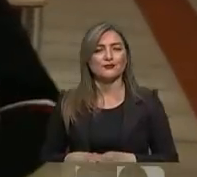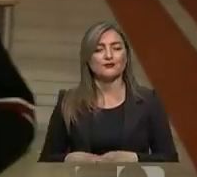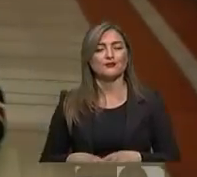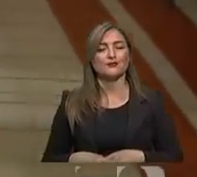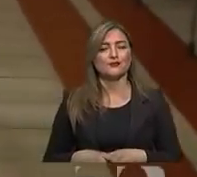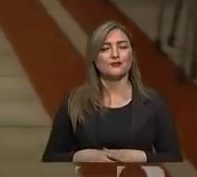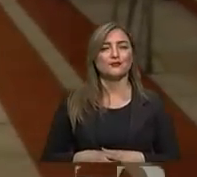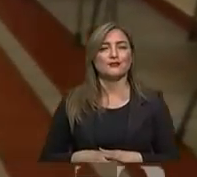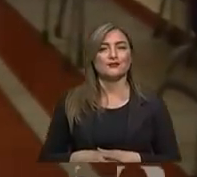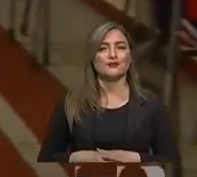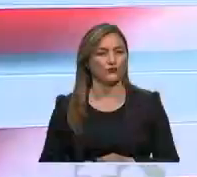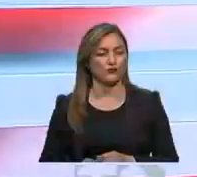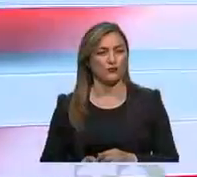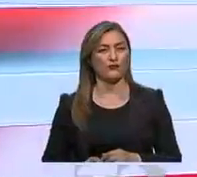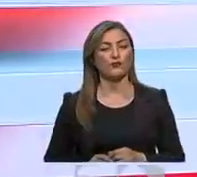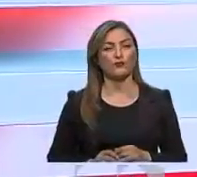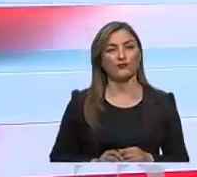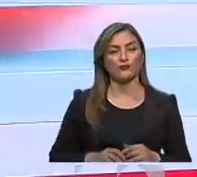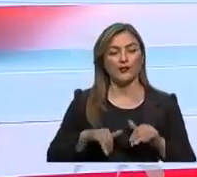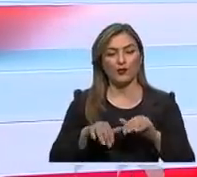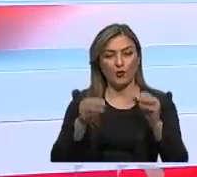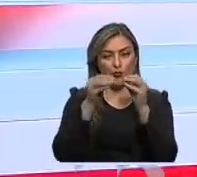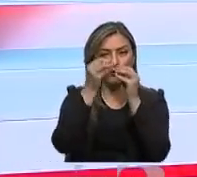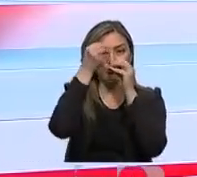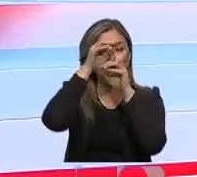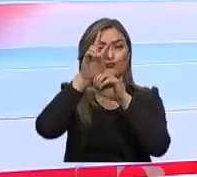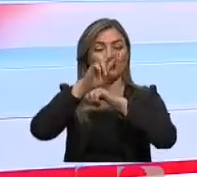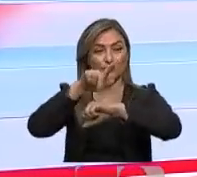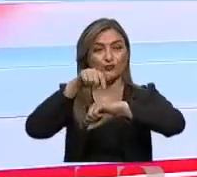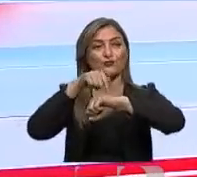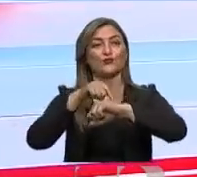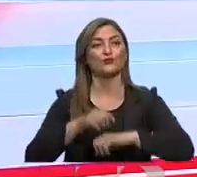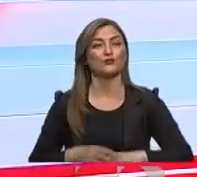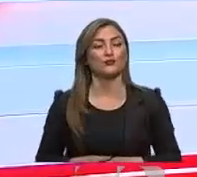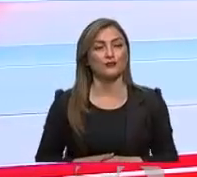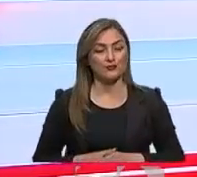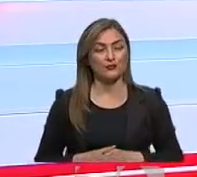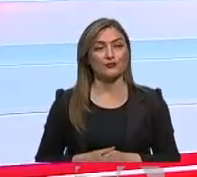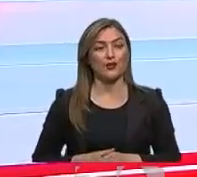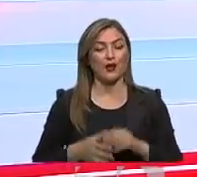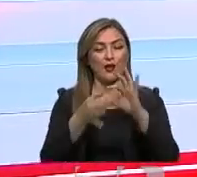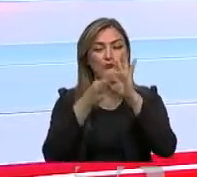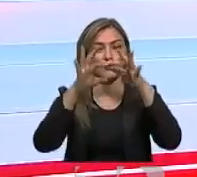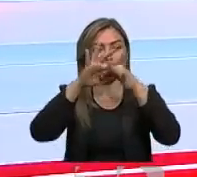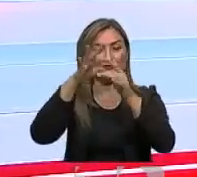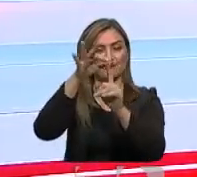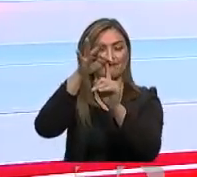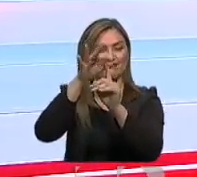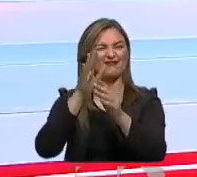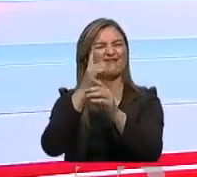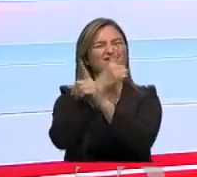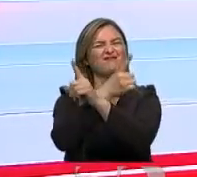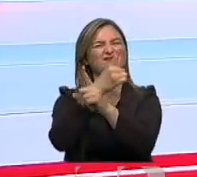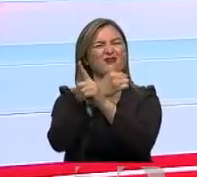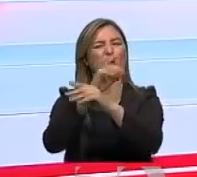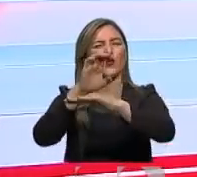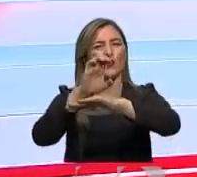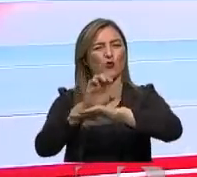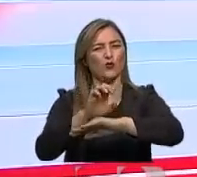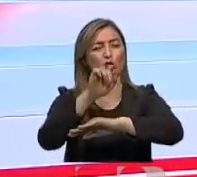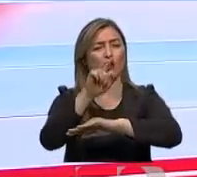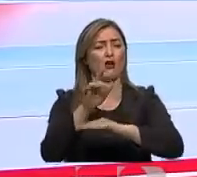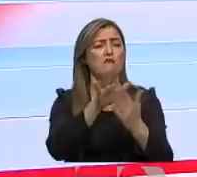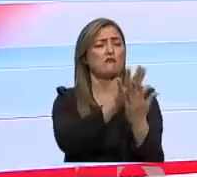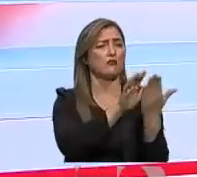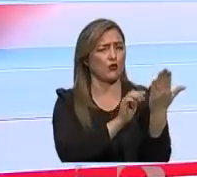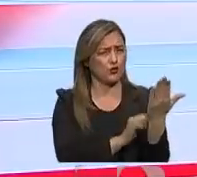Luna, 24 horas. Seguimos informando en 24 horas. Olimpiadas Especiales Ecuador terminó el proyecto de su escuela número